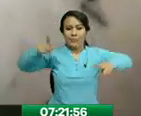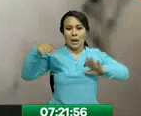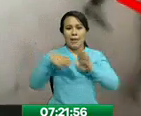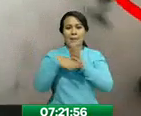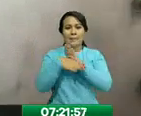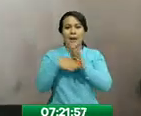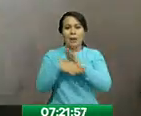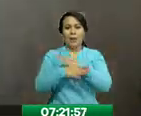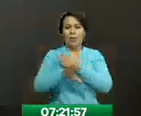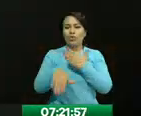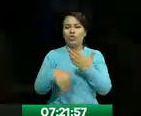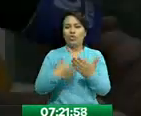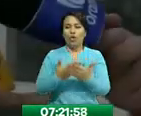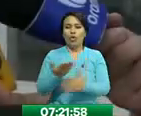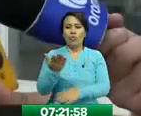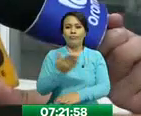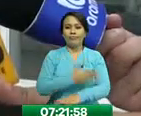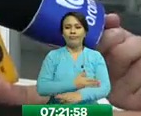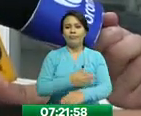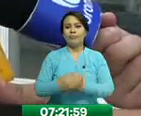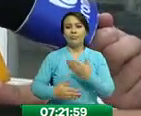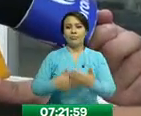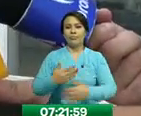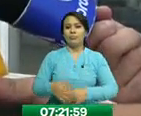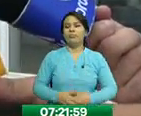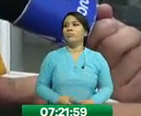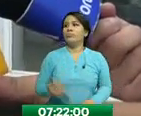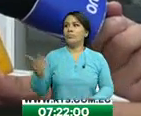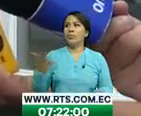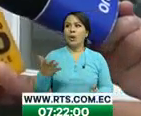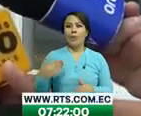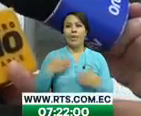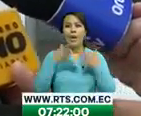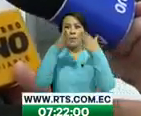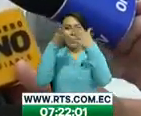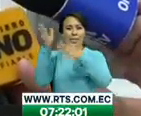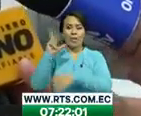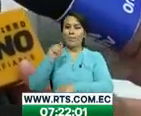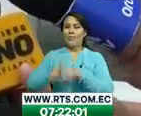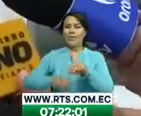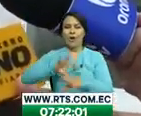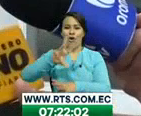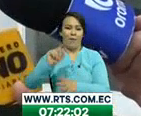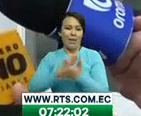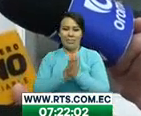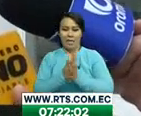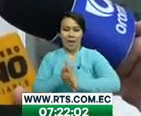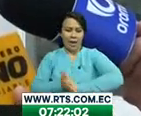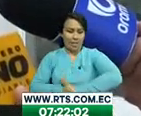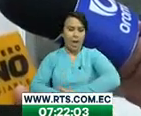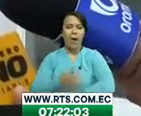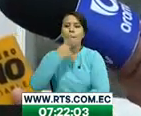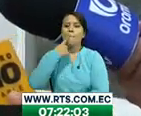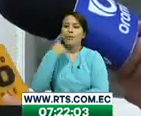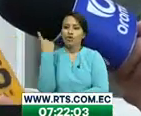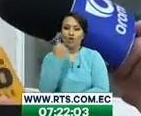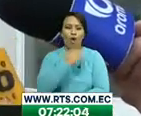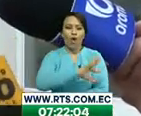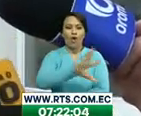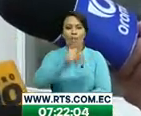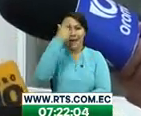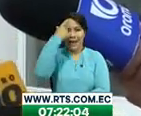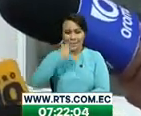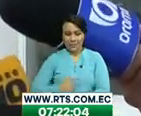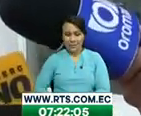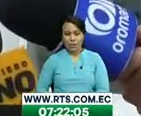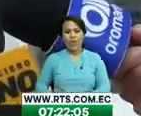y otros negocios aledaños. No pudieron acceder ni a las bóvedas ni a las cajas. Inmediatamente fue la reacción policial y al momento